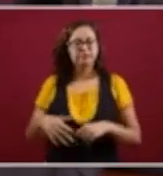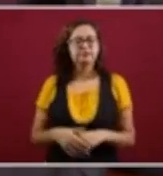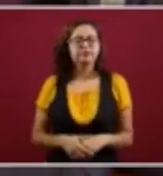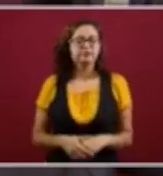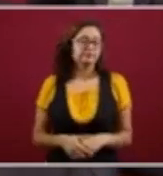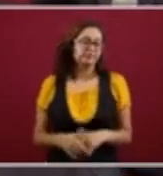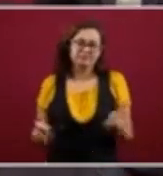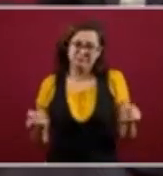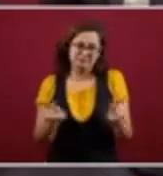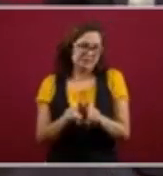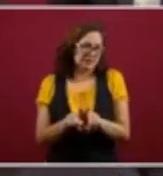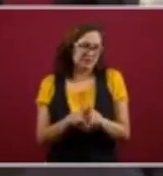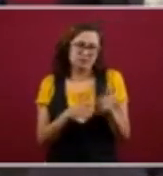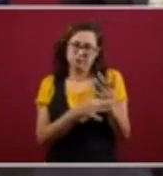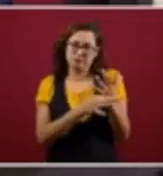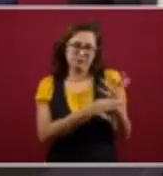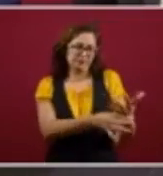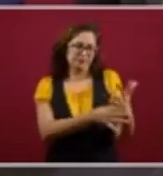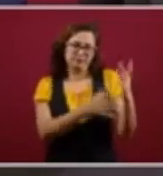Así fue